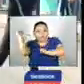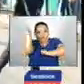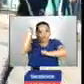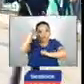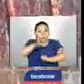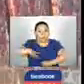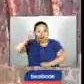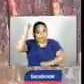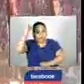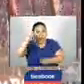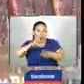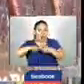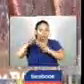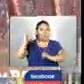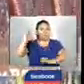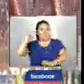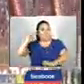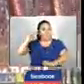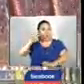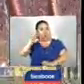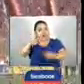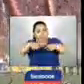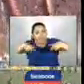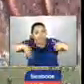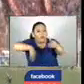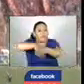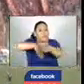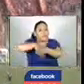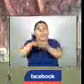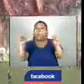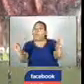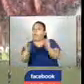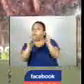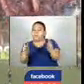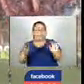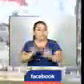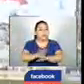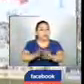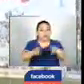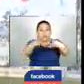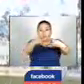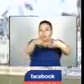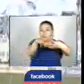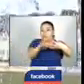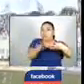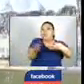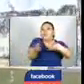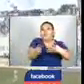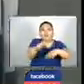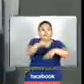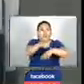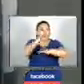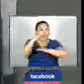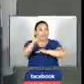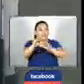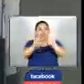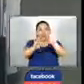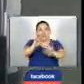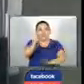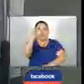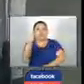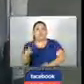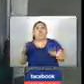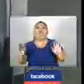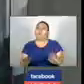y discomóviles, actividades deportivas y eventos sociales. Este decreto estará vigente por 90 días. Estas acciones